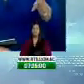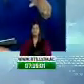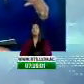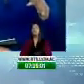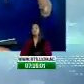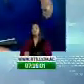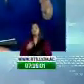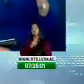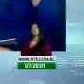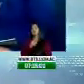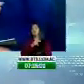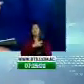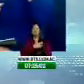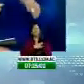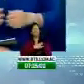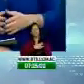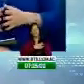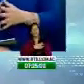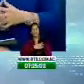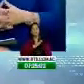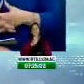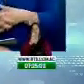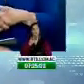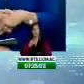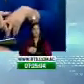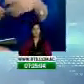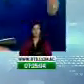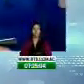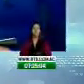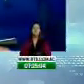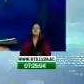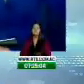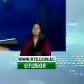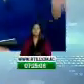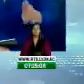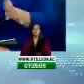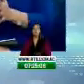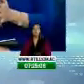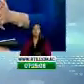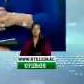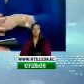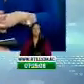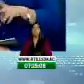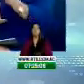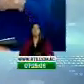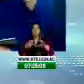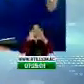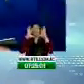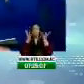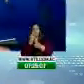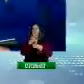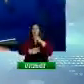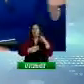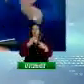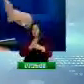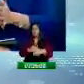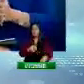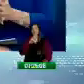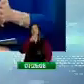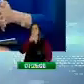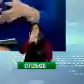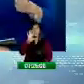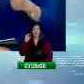aquellos hechos penosos y lamentables, como es el hecho cierto de más de 235,000 contagiados en el mundo, más de